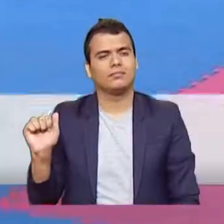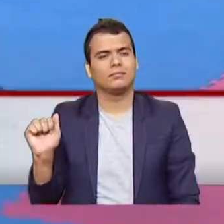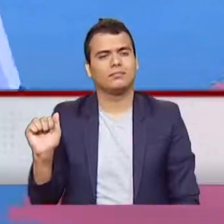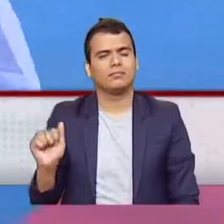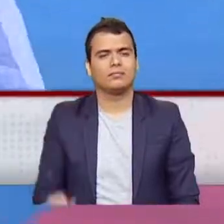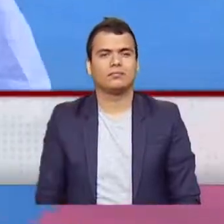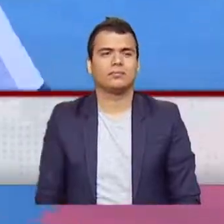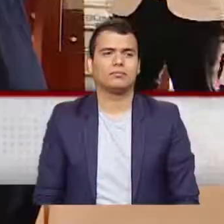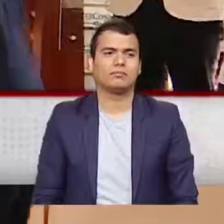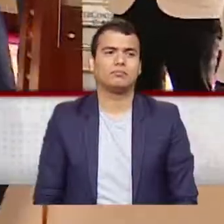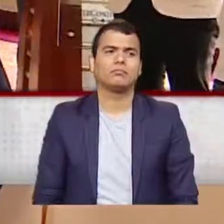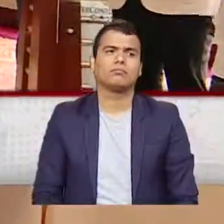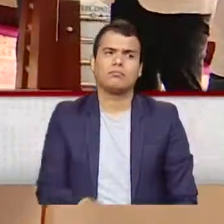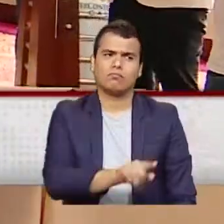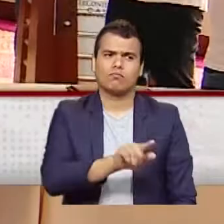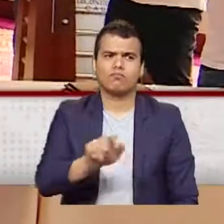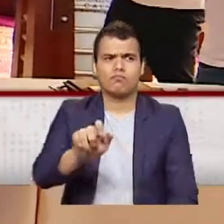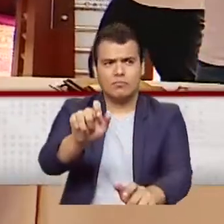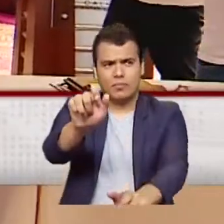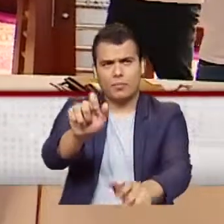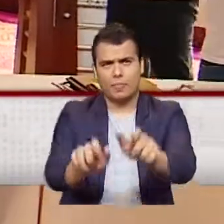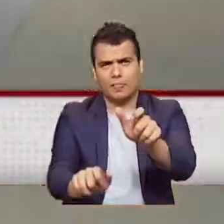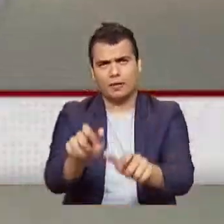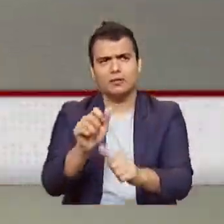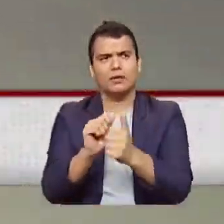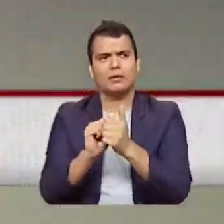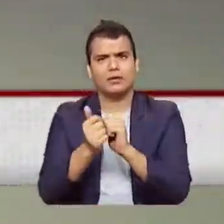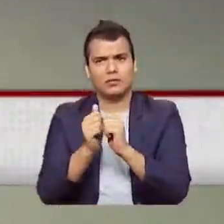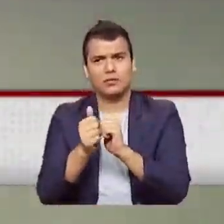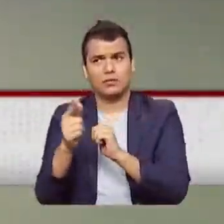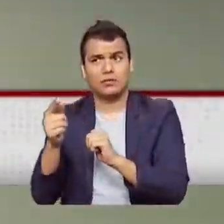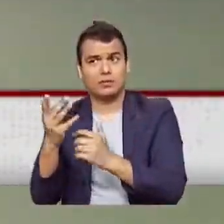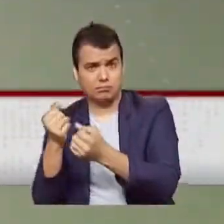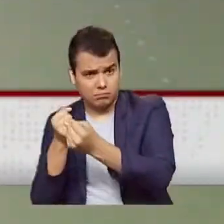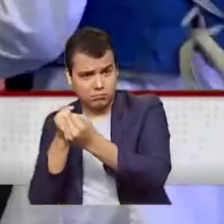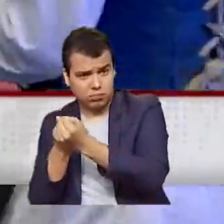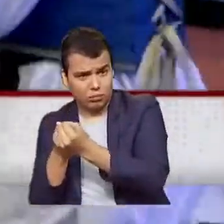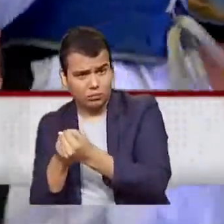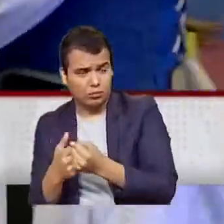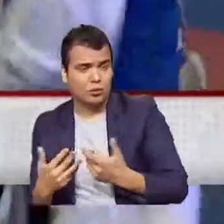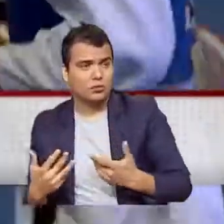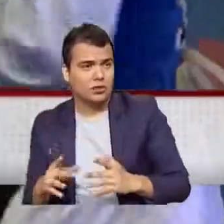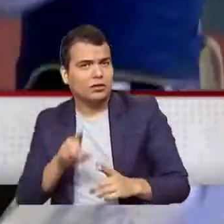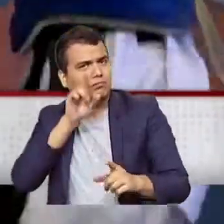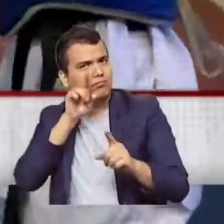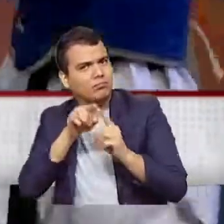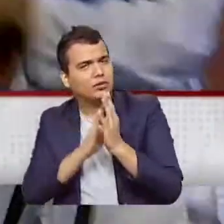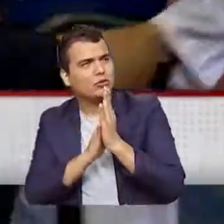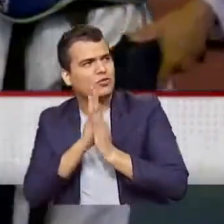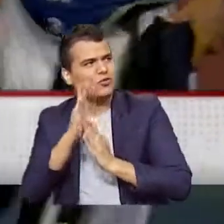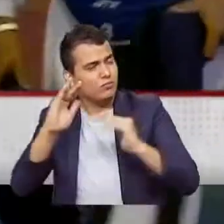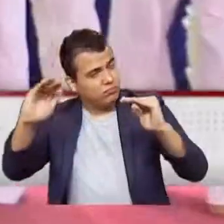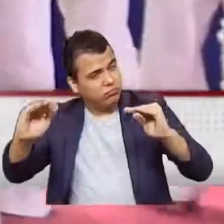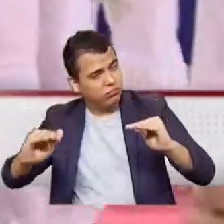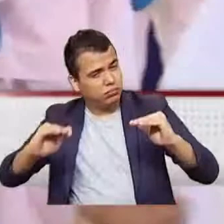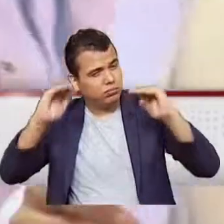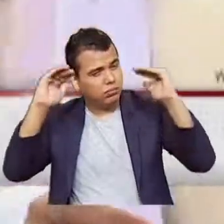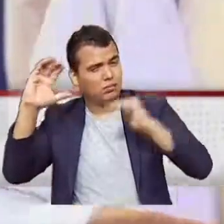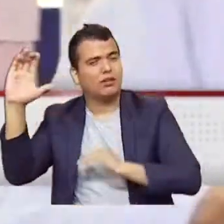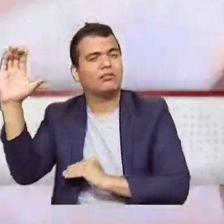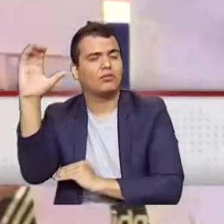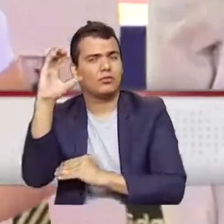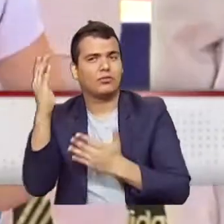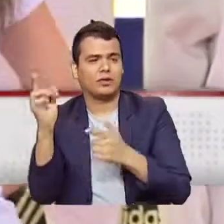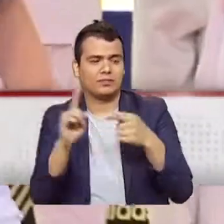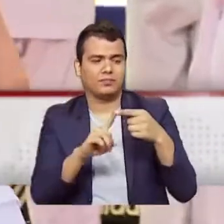apoyo social que han recibido algunos de nuestros deportistas ha sido pieza clave para que ellos puedan sacar adelante sus sueños de dejar en alto nuestro país. Sara